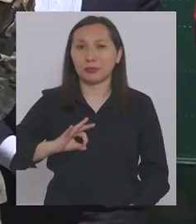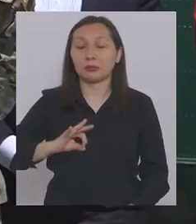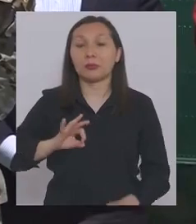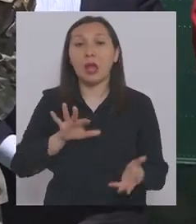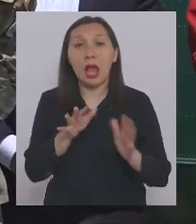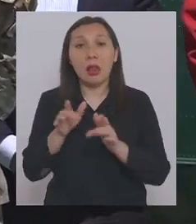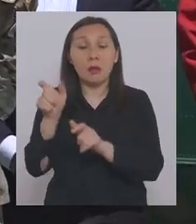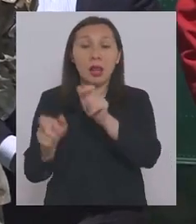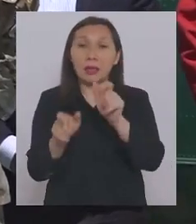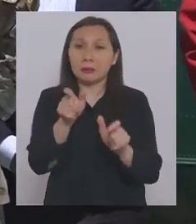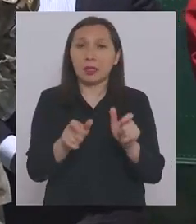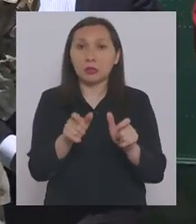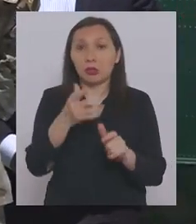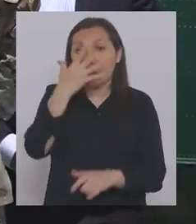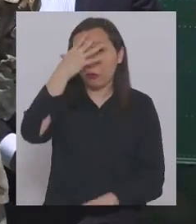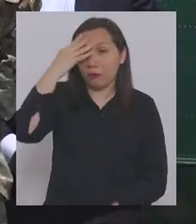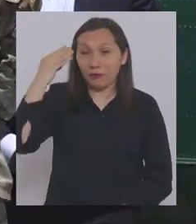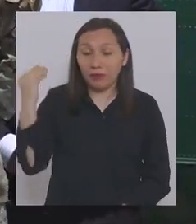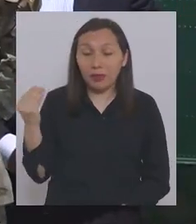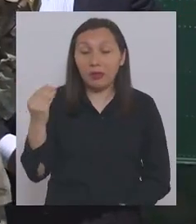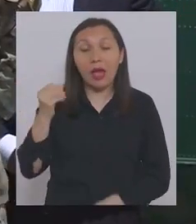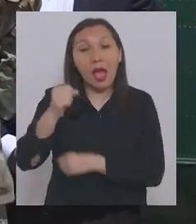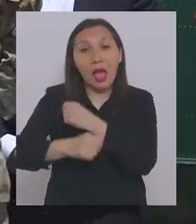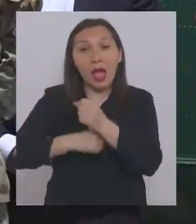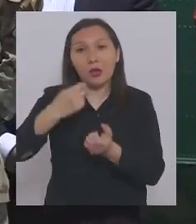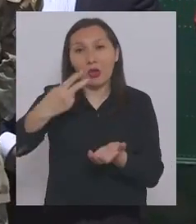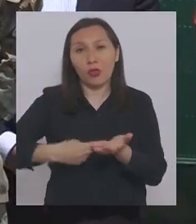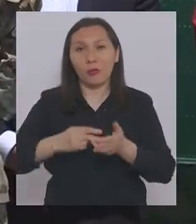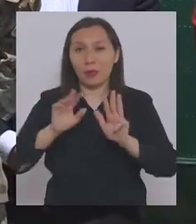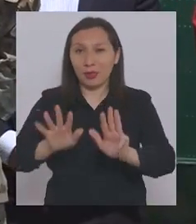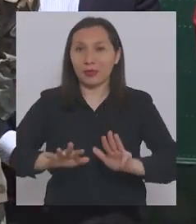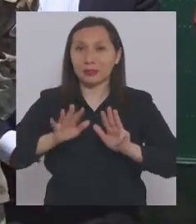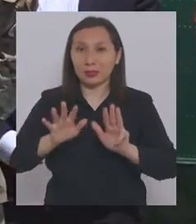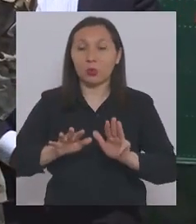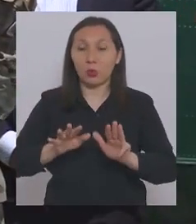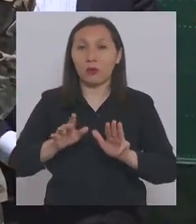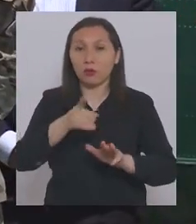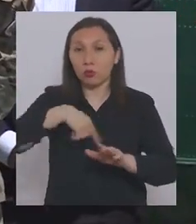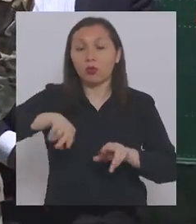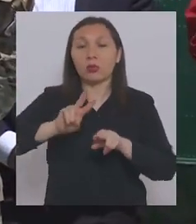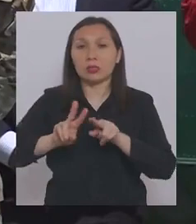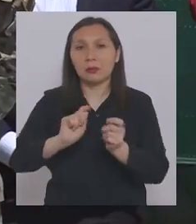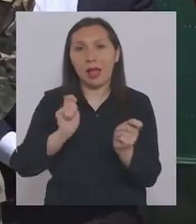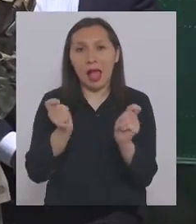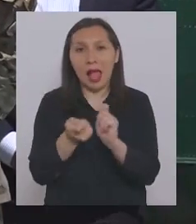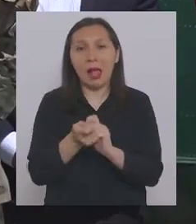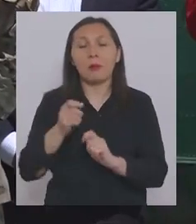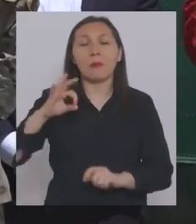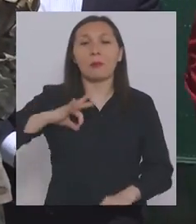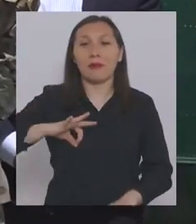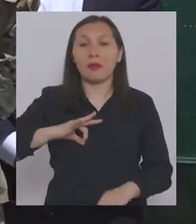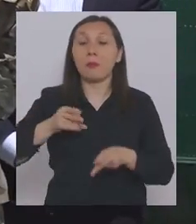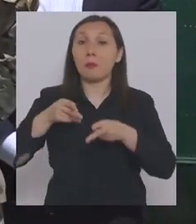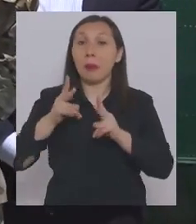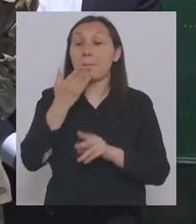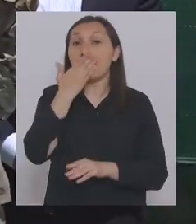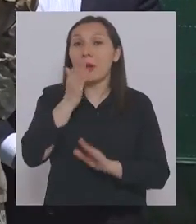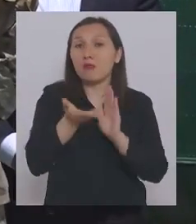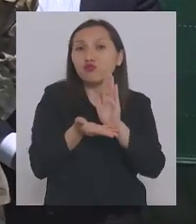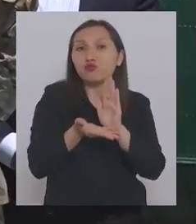la gente lo olvida, pero el año 2019 hicimos una reforma previsional que permitió mejorar